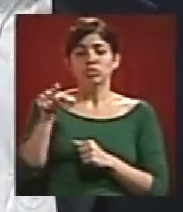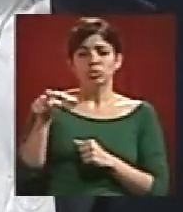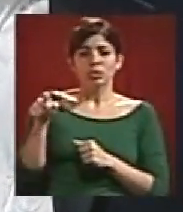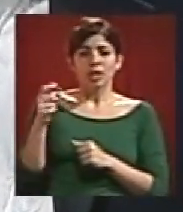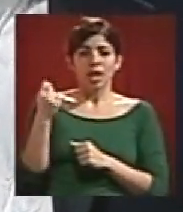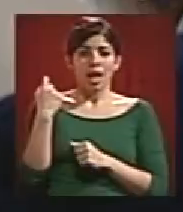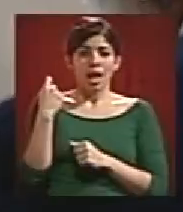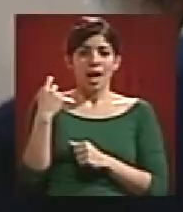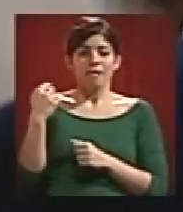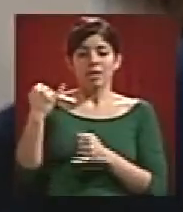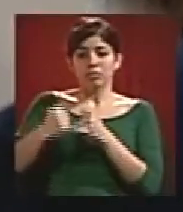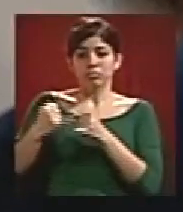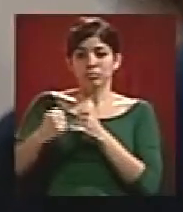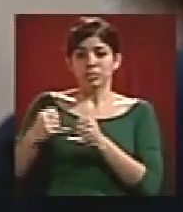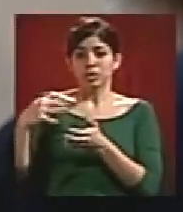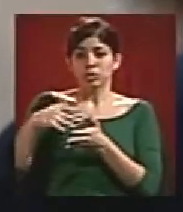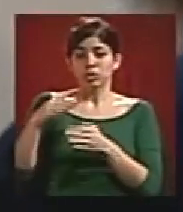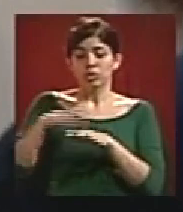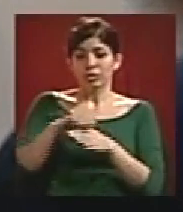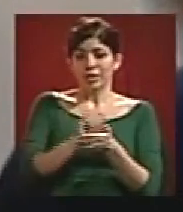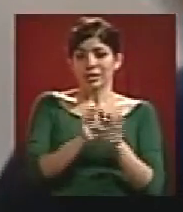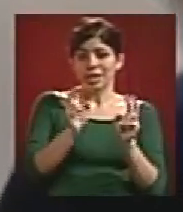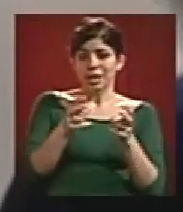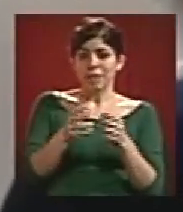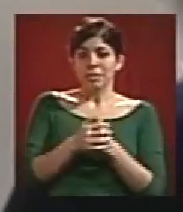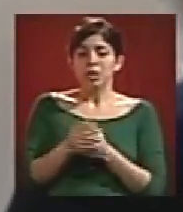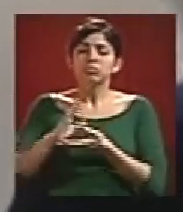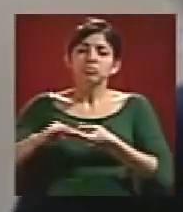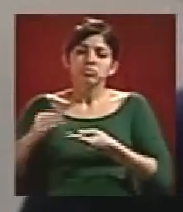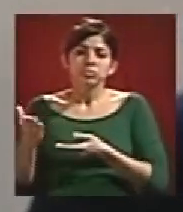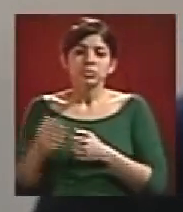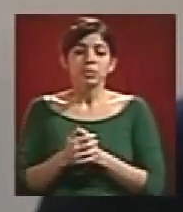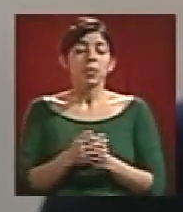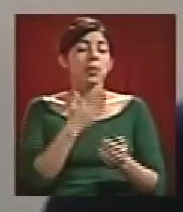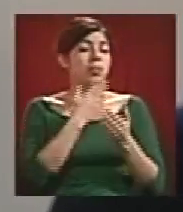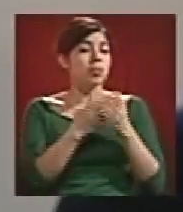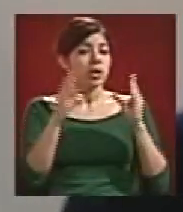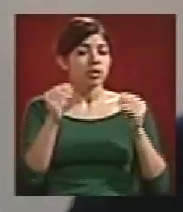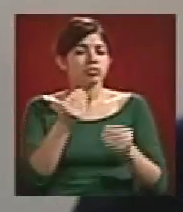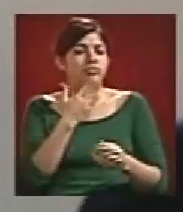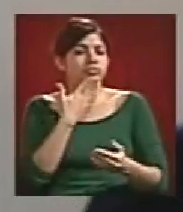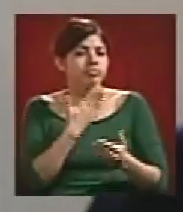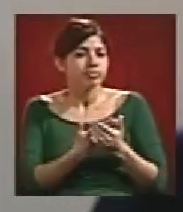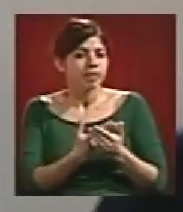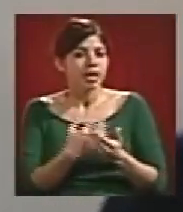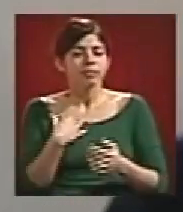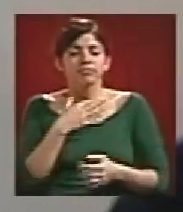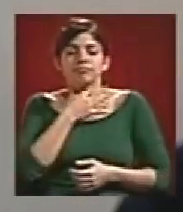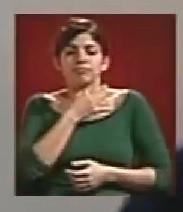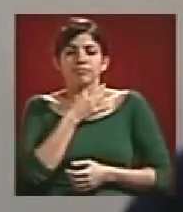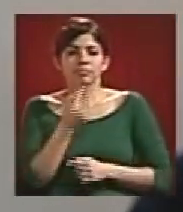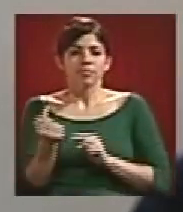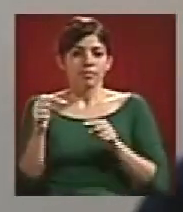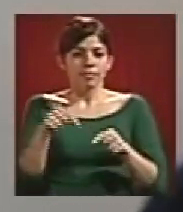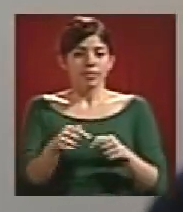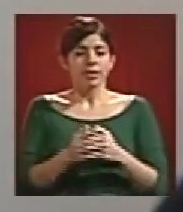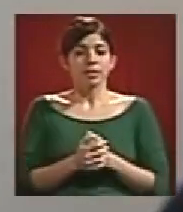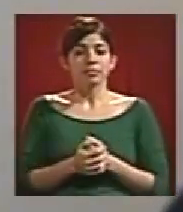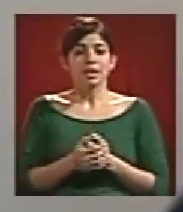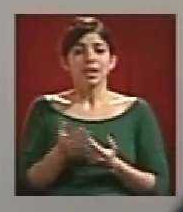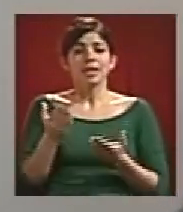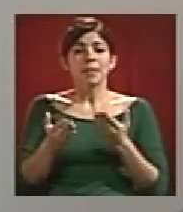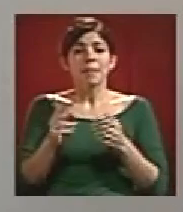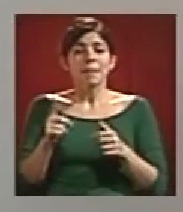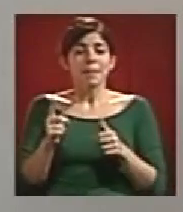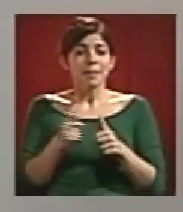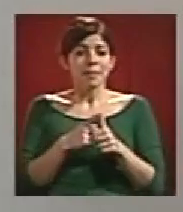acaba de terminar un estudio sobre ese tema. Cuéntenos un poquito. Buenas noches, muchas gracias. Como siempre es un gusto estar en su programa. Tal vez lo